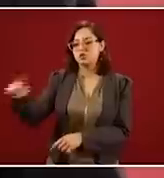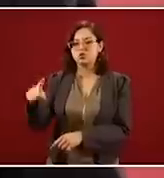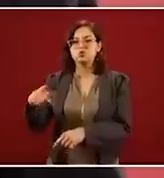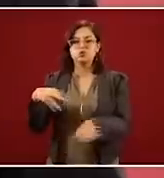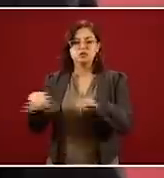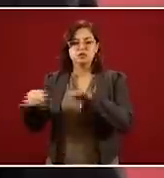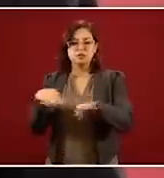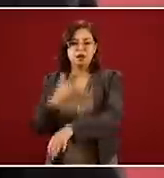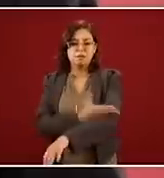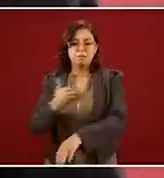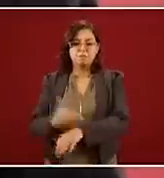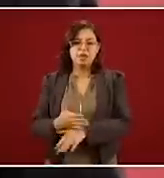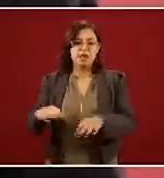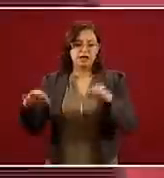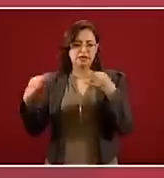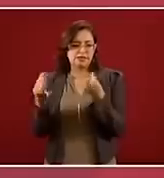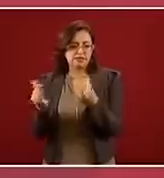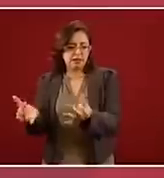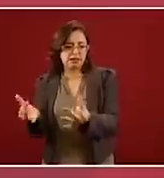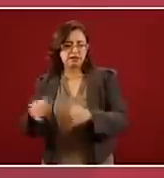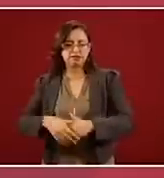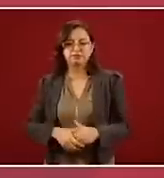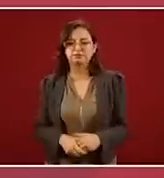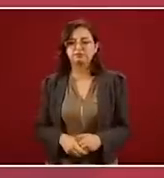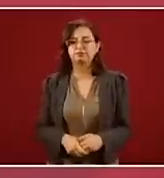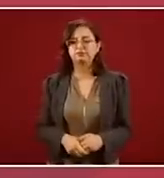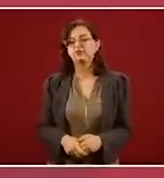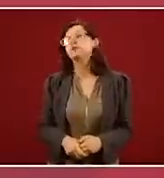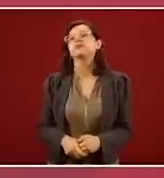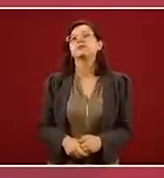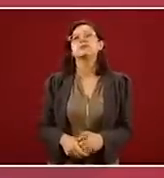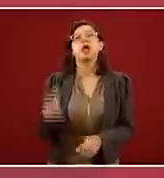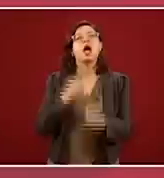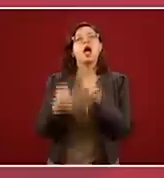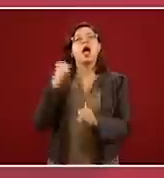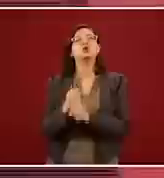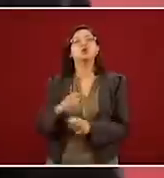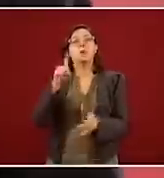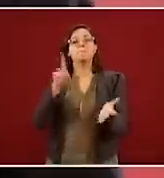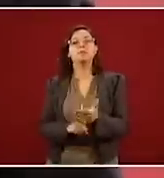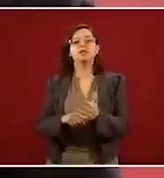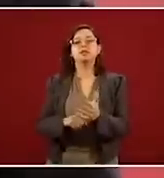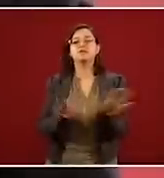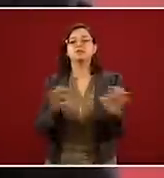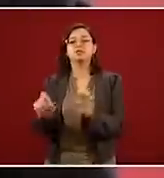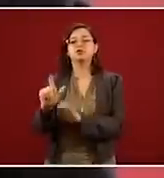madera. ¿Sí? Estoy hablando de 1973.